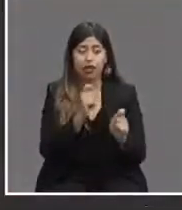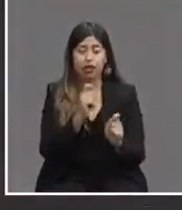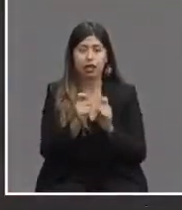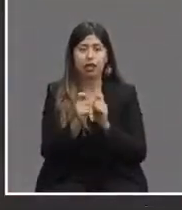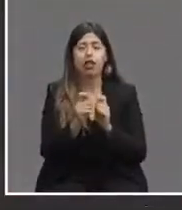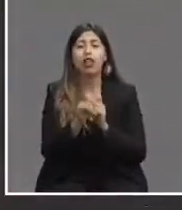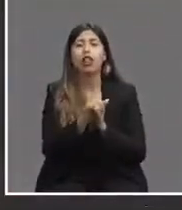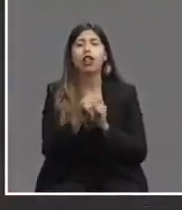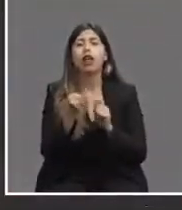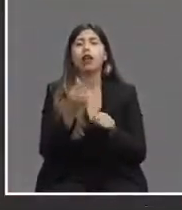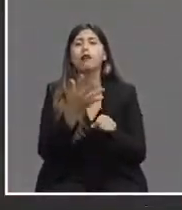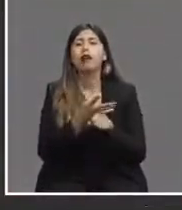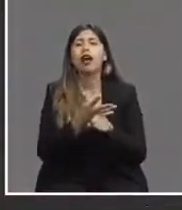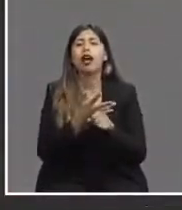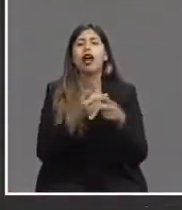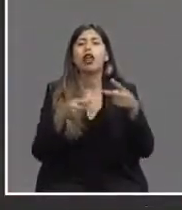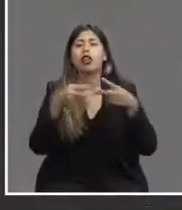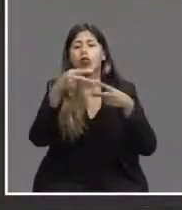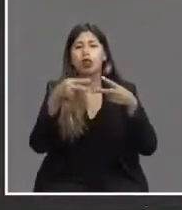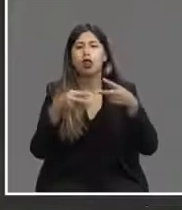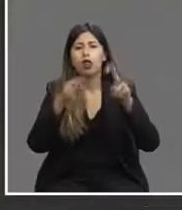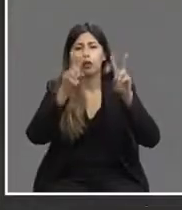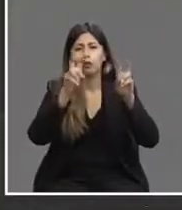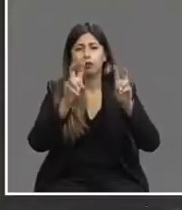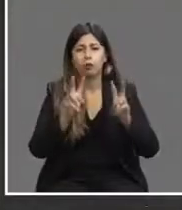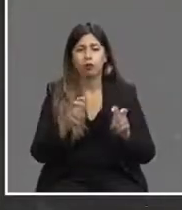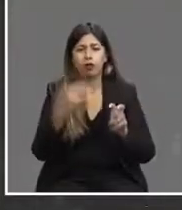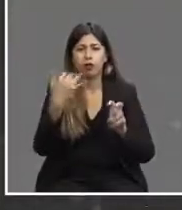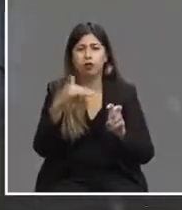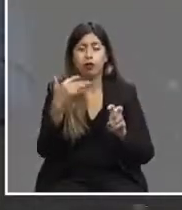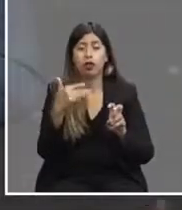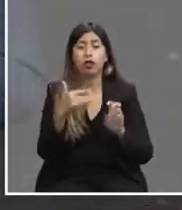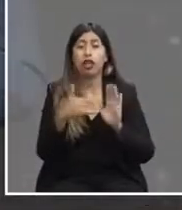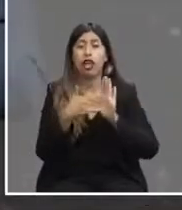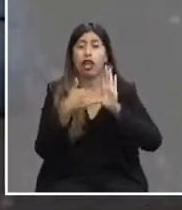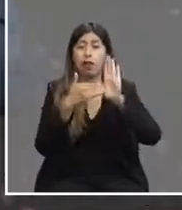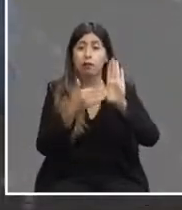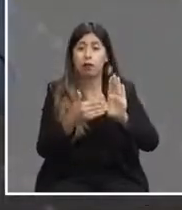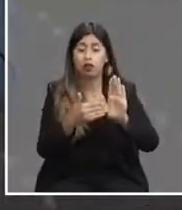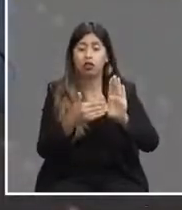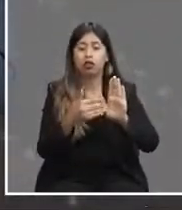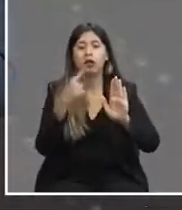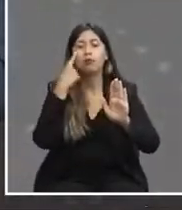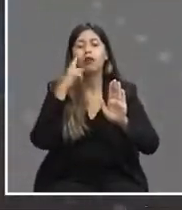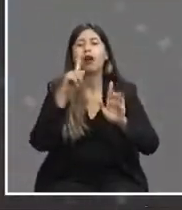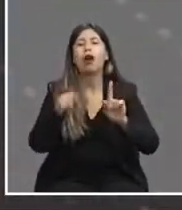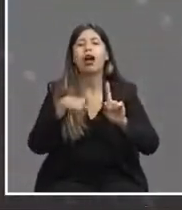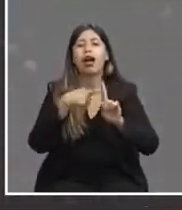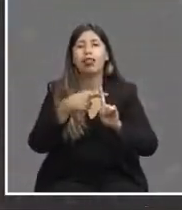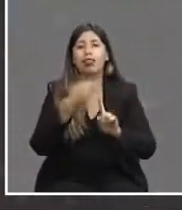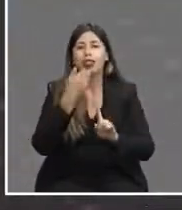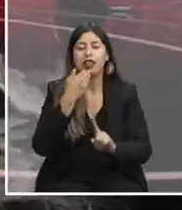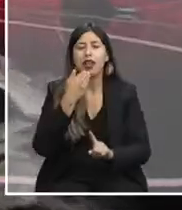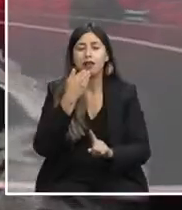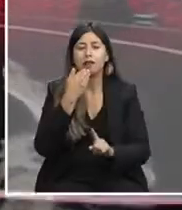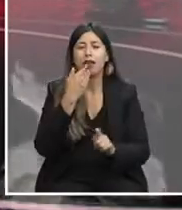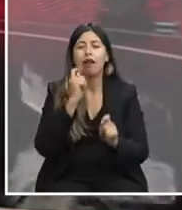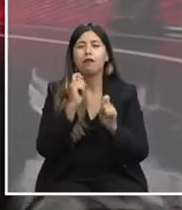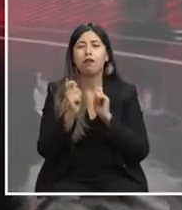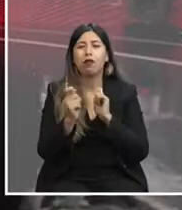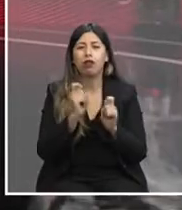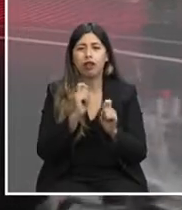luego tenemos dos conceptos muy importantes, lo que es la exposición, pero también tenemos lo que es la